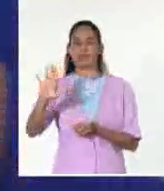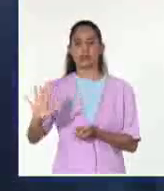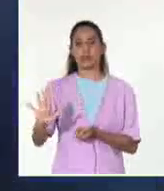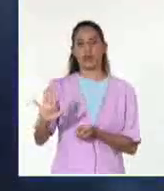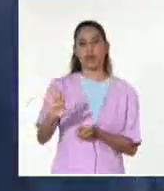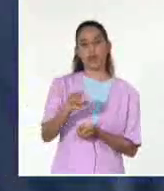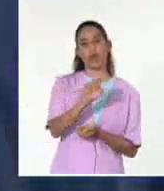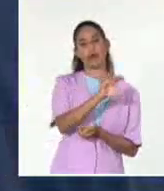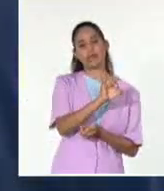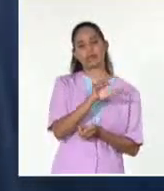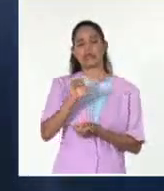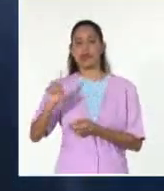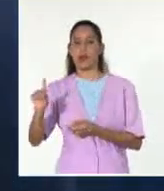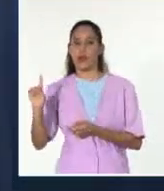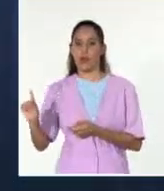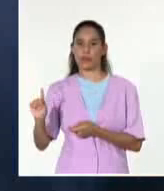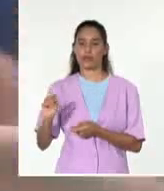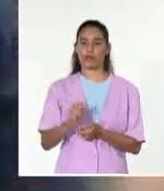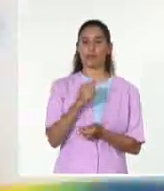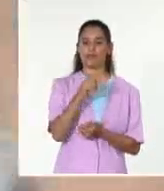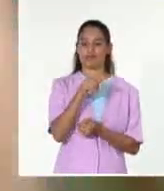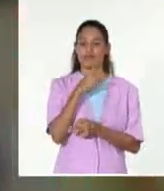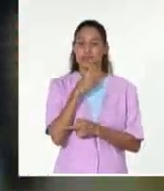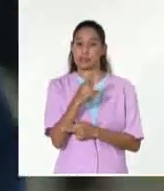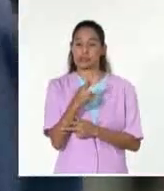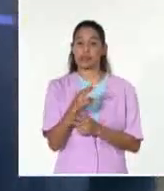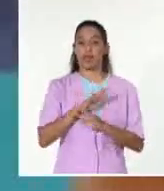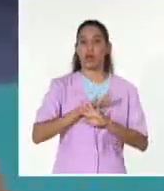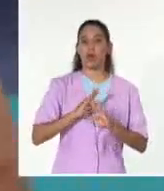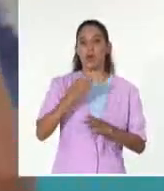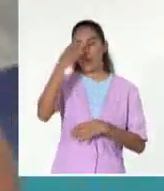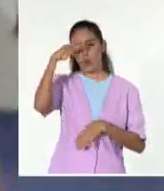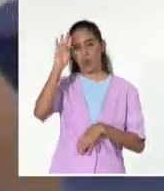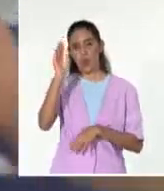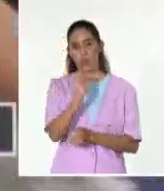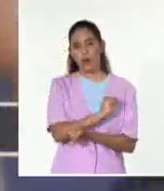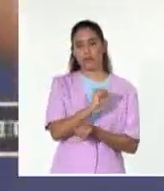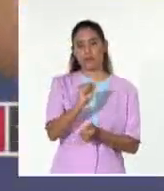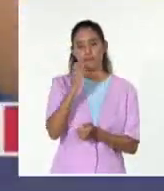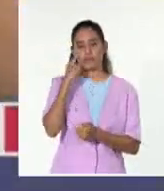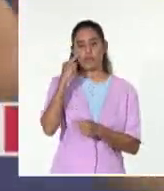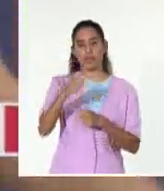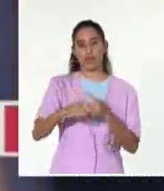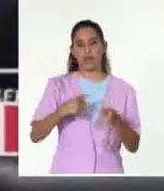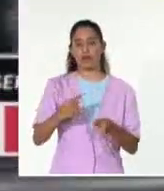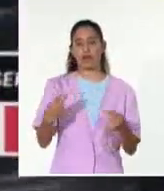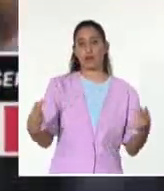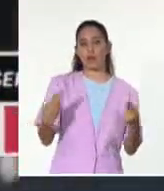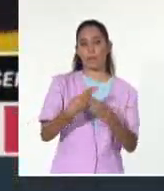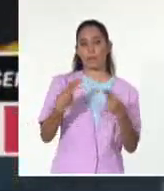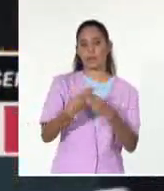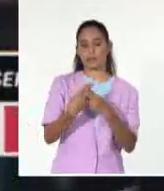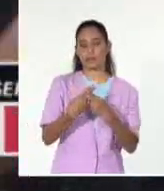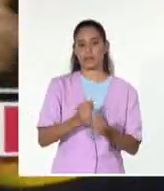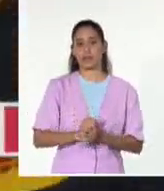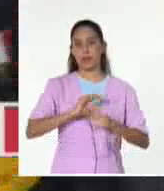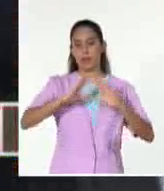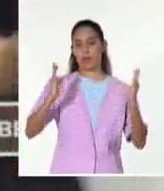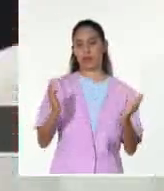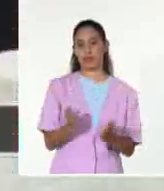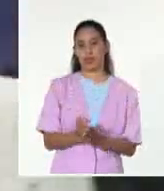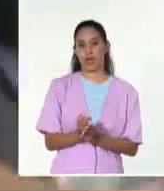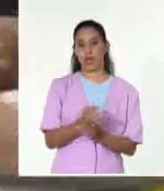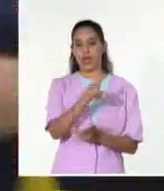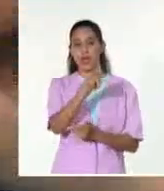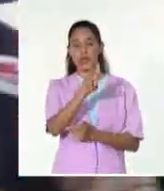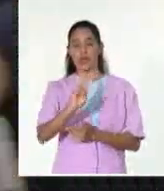15-11. Tras este resultado, Cuba tendrá que buscar el cupo por el ranking mundial. Desde las 2:30, nuestra selección enfrenta